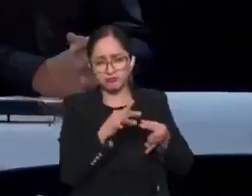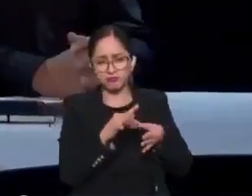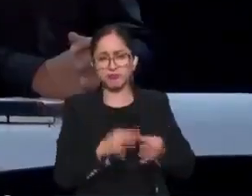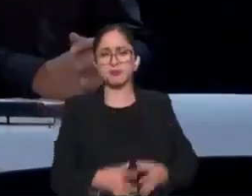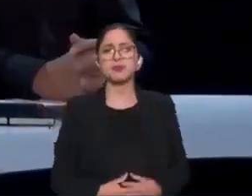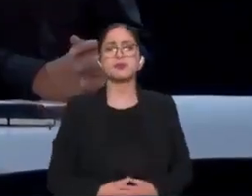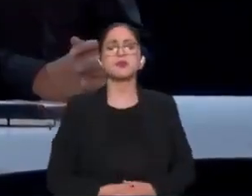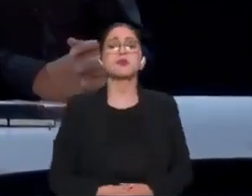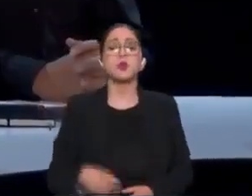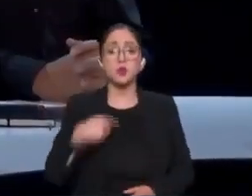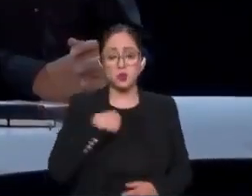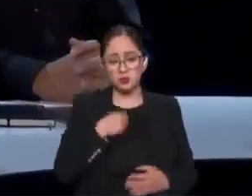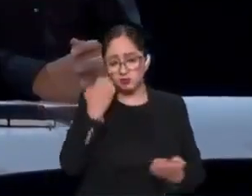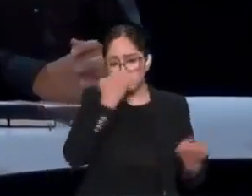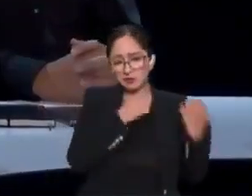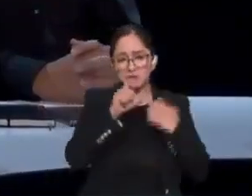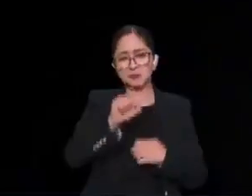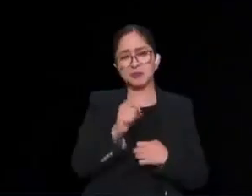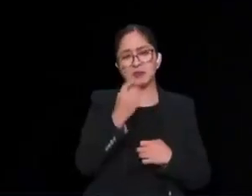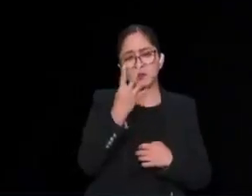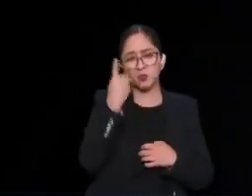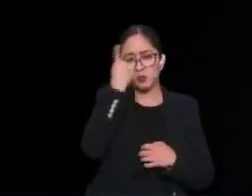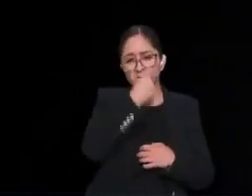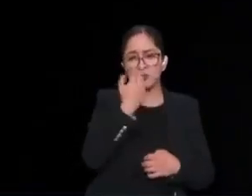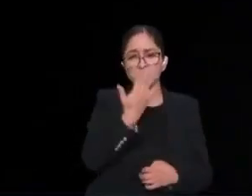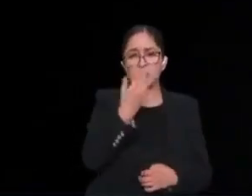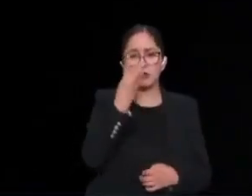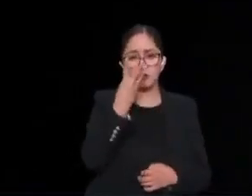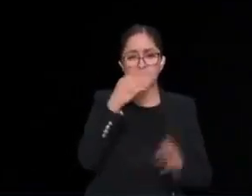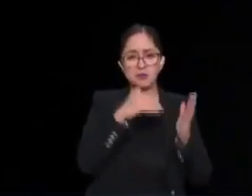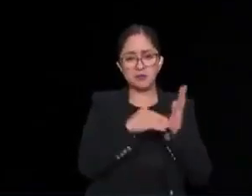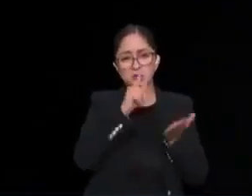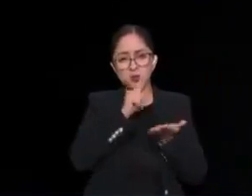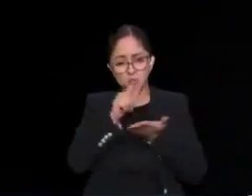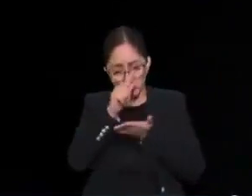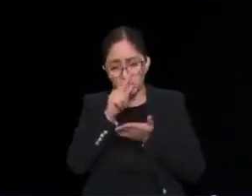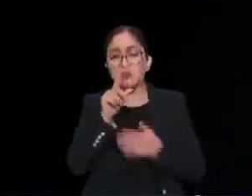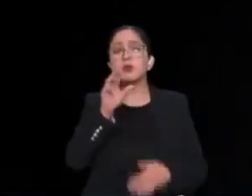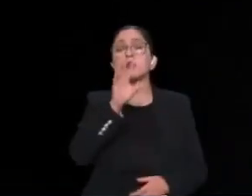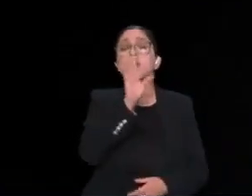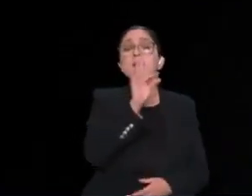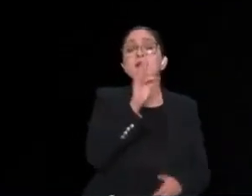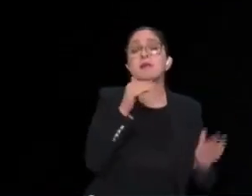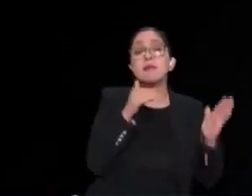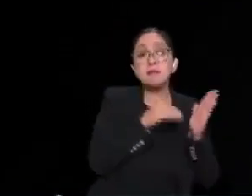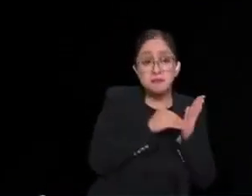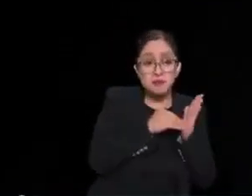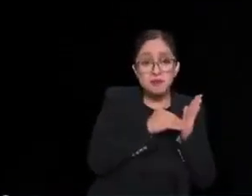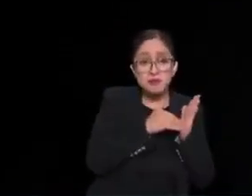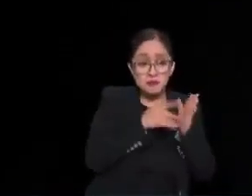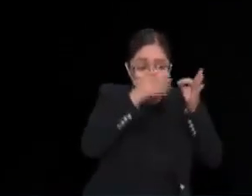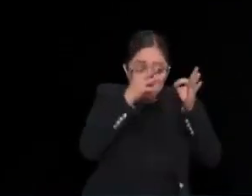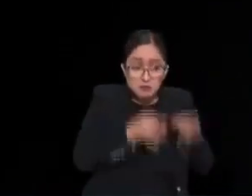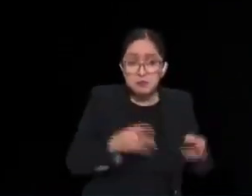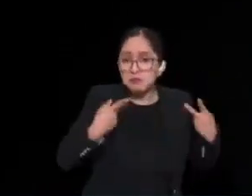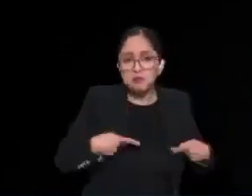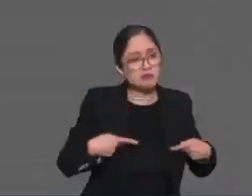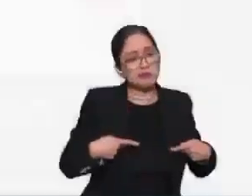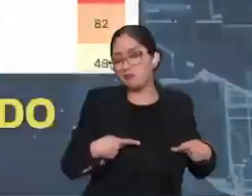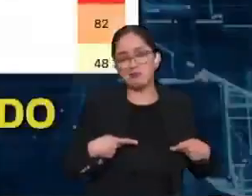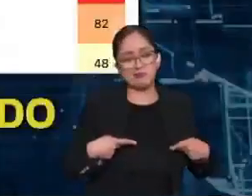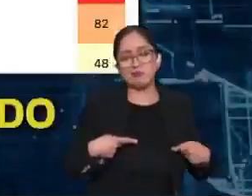primeras 24 horas capturé 53 mil tweets. Cerca de 40 mil no eran orgánicos. Y una